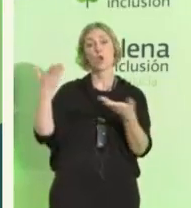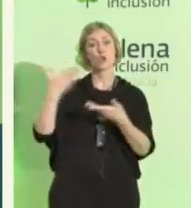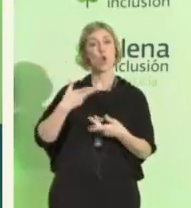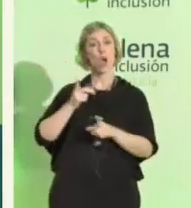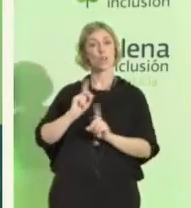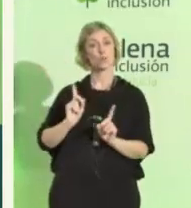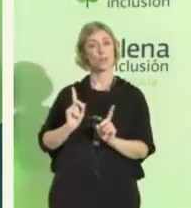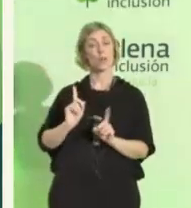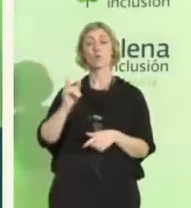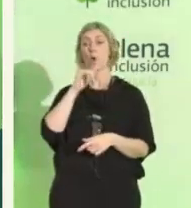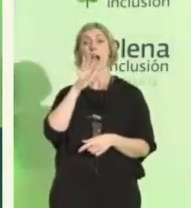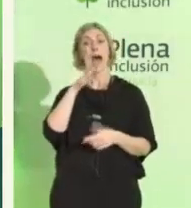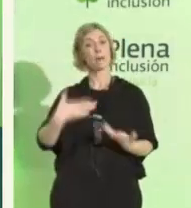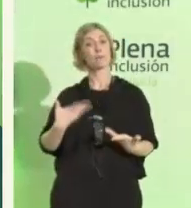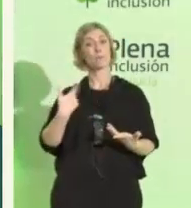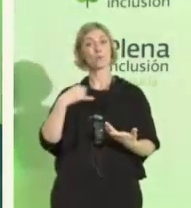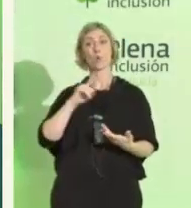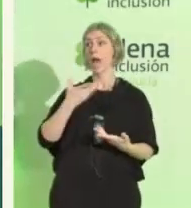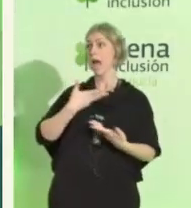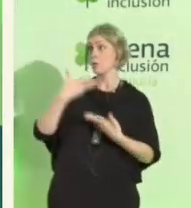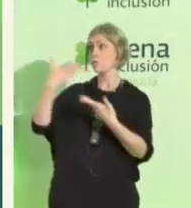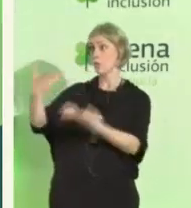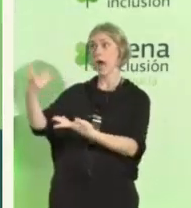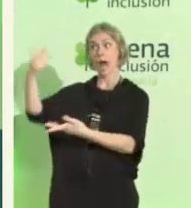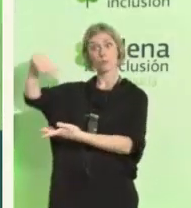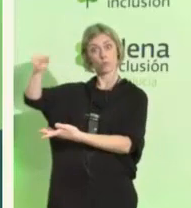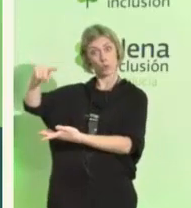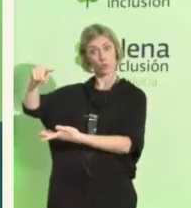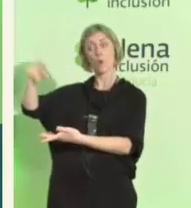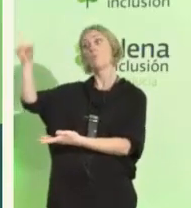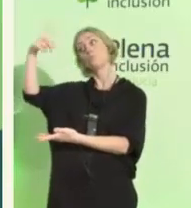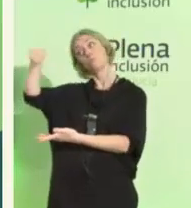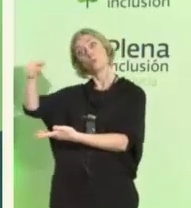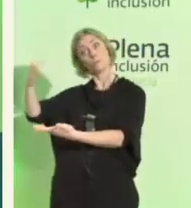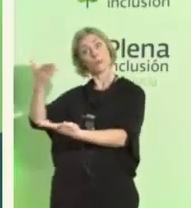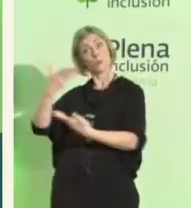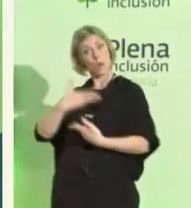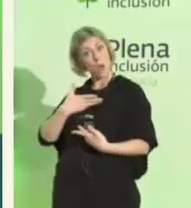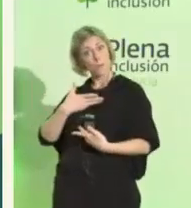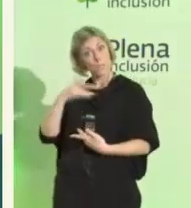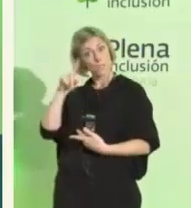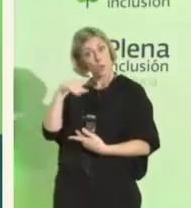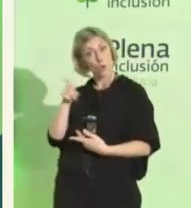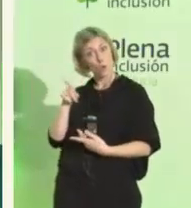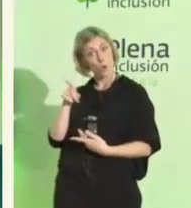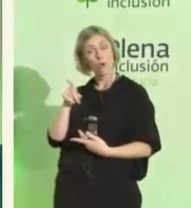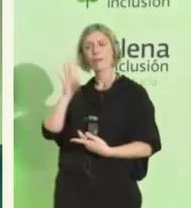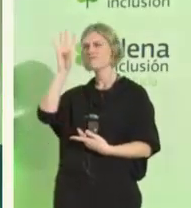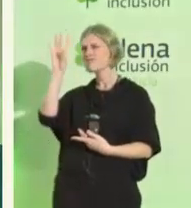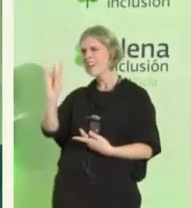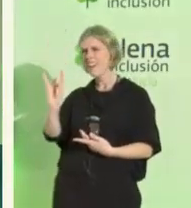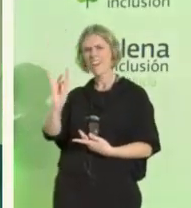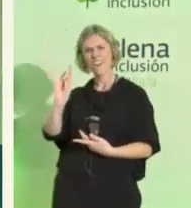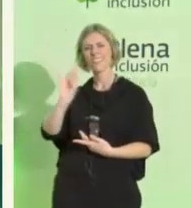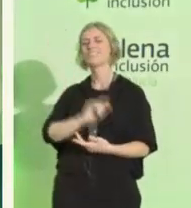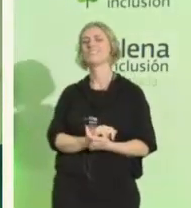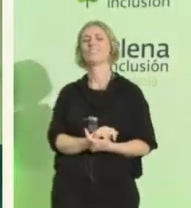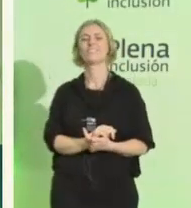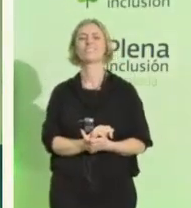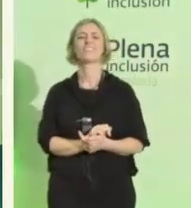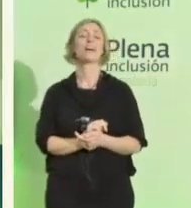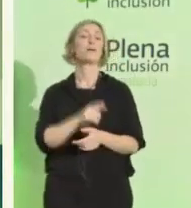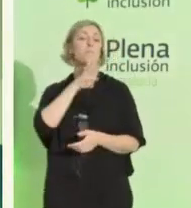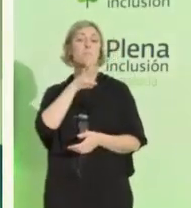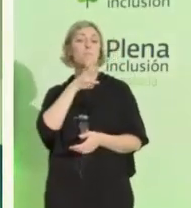ayudando a ustedes ustedes me ayudan a mí porque porque todo